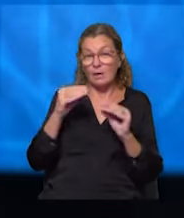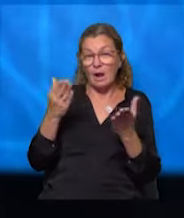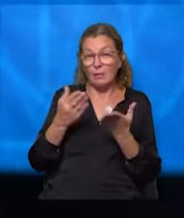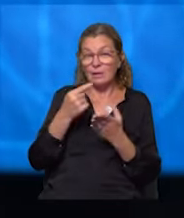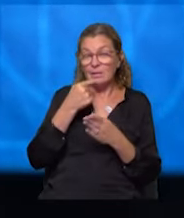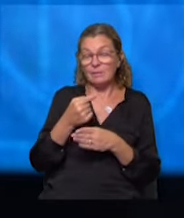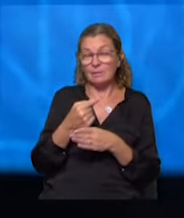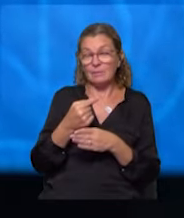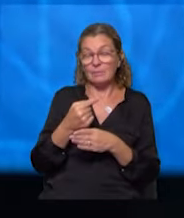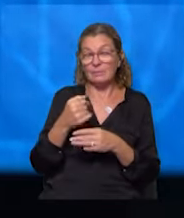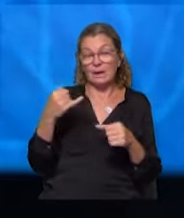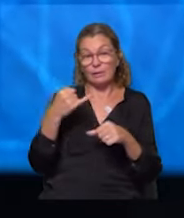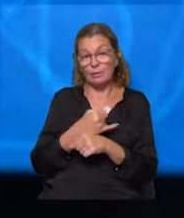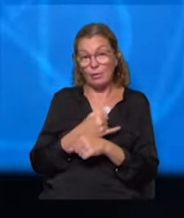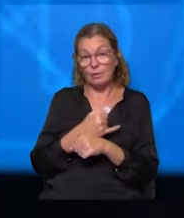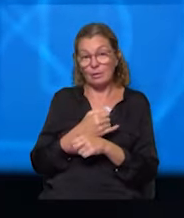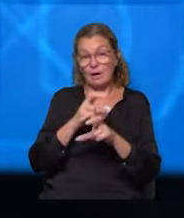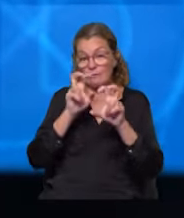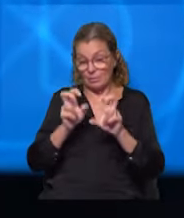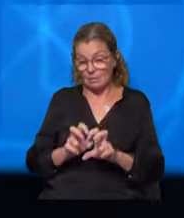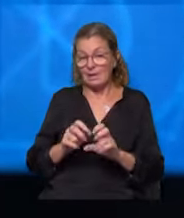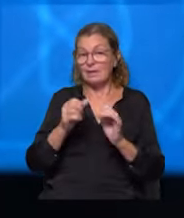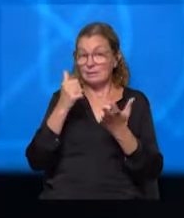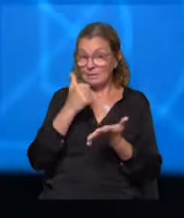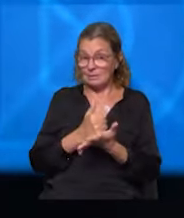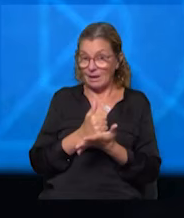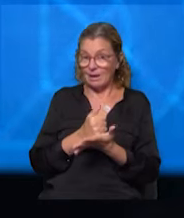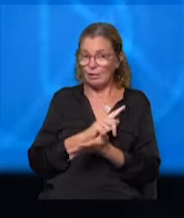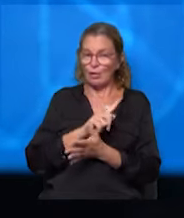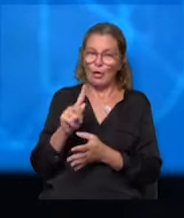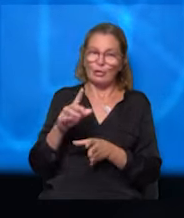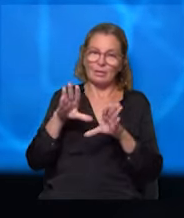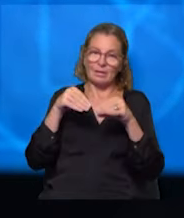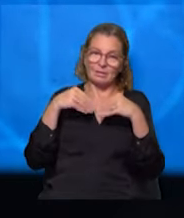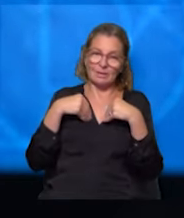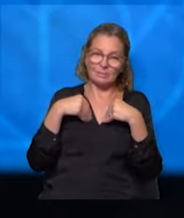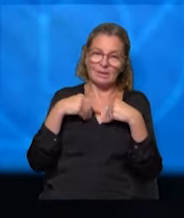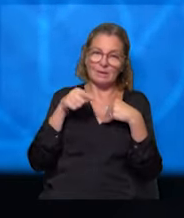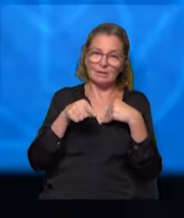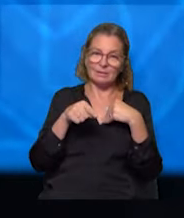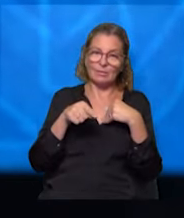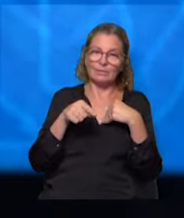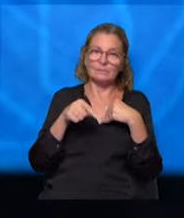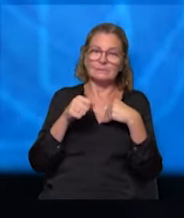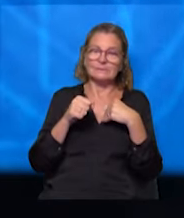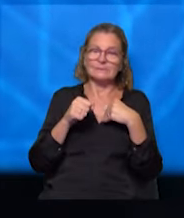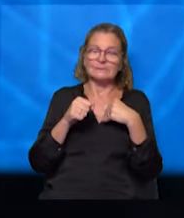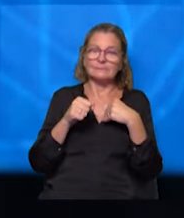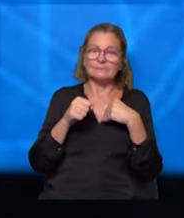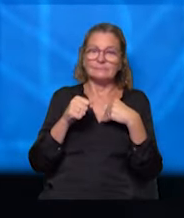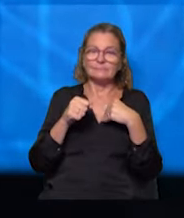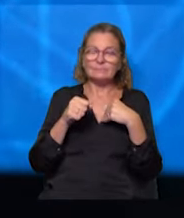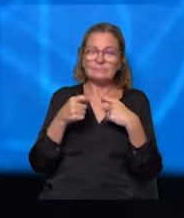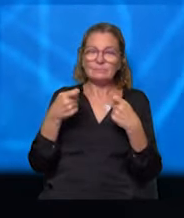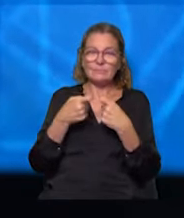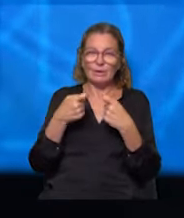decir estaba equivocado el espionaje existió Y es inconcebible que ese espionaje existiera a partir de una